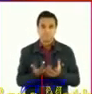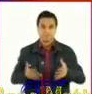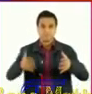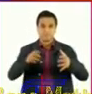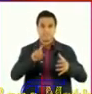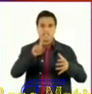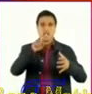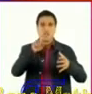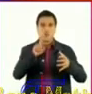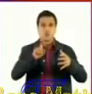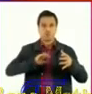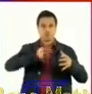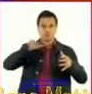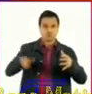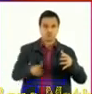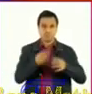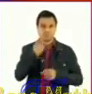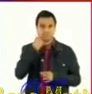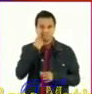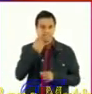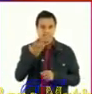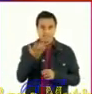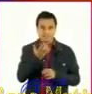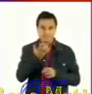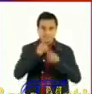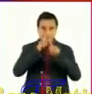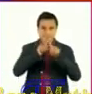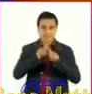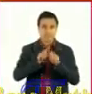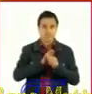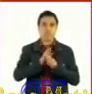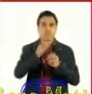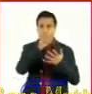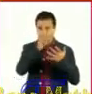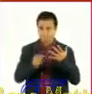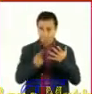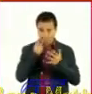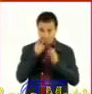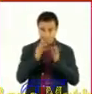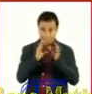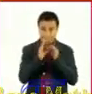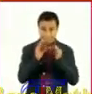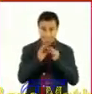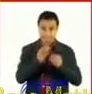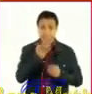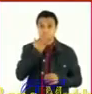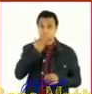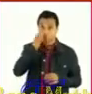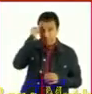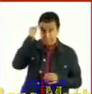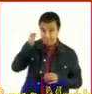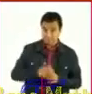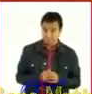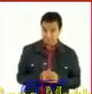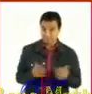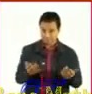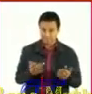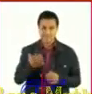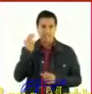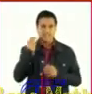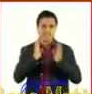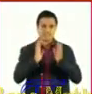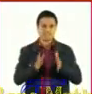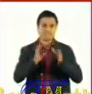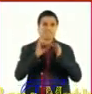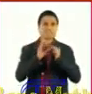si recordamos nuevamente las acciones generales de nuestro proceso técnico? Excelente propuesta. Habíamos dicho que